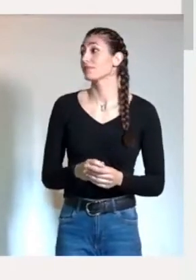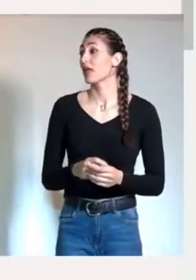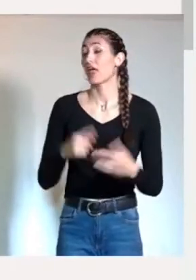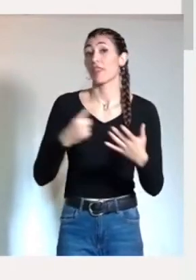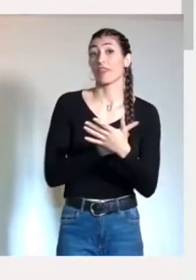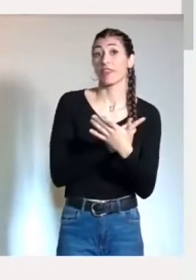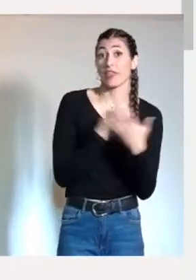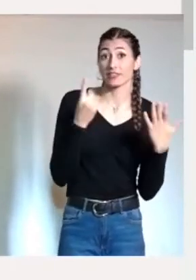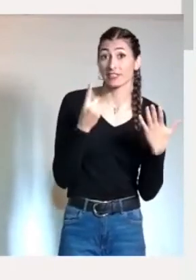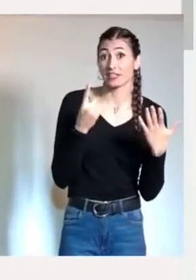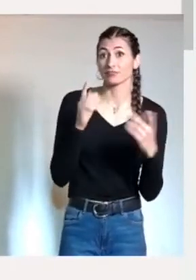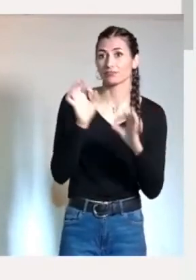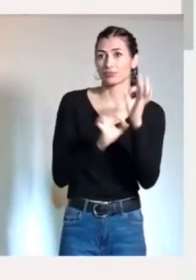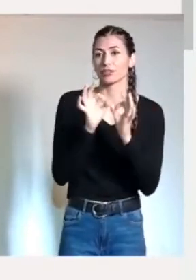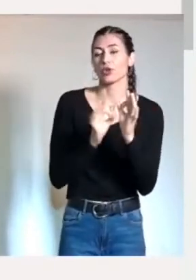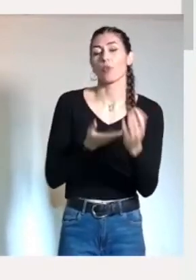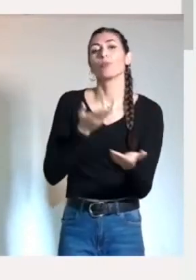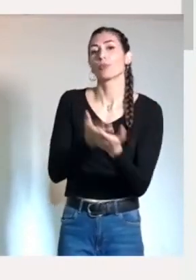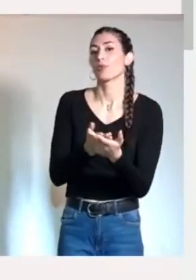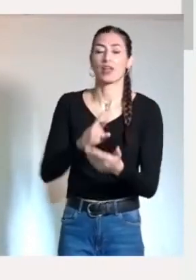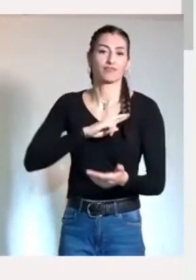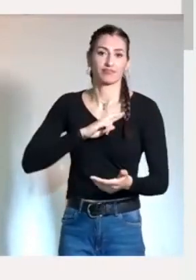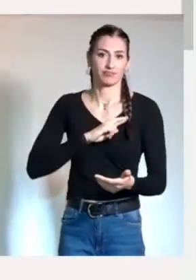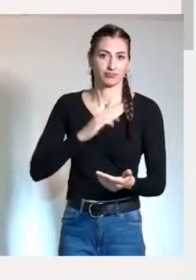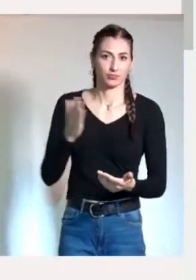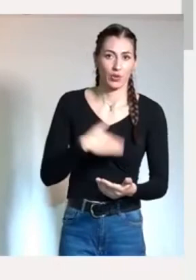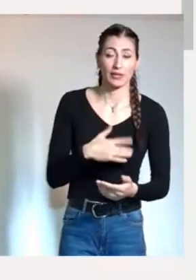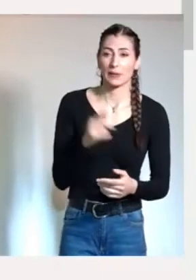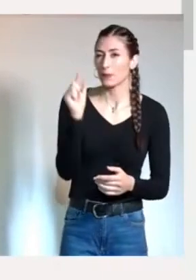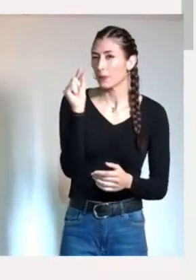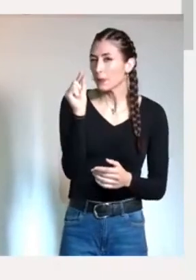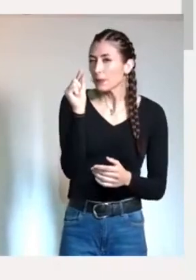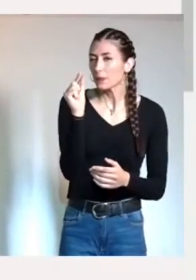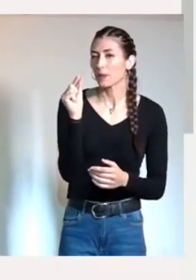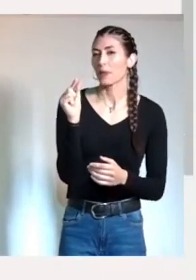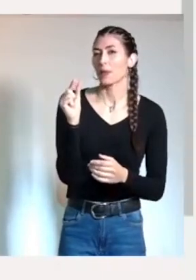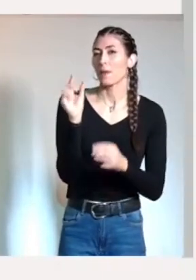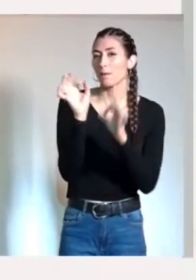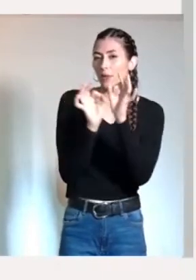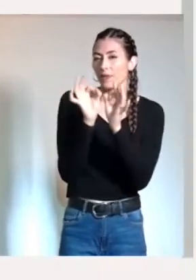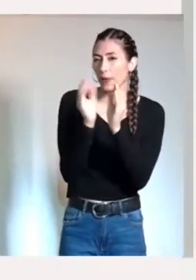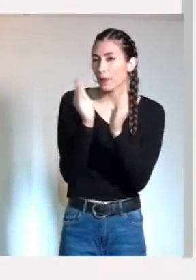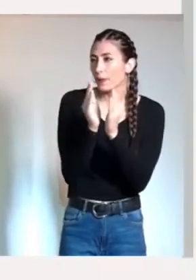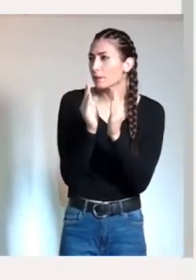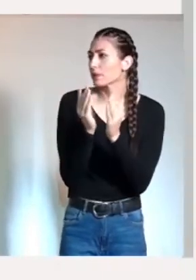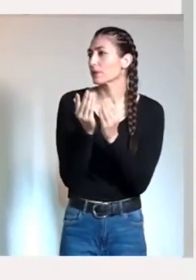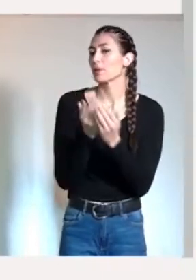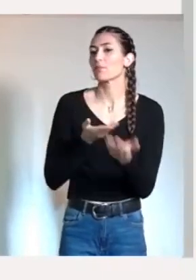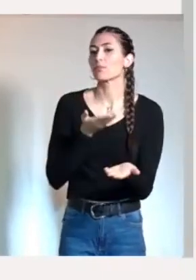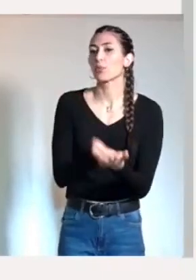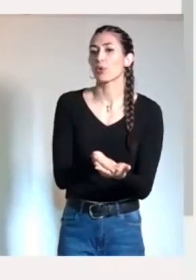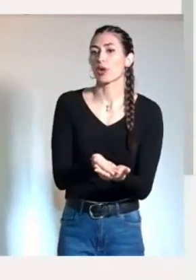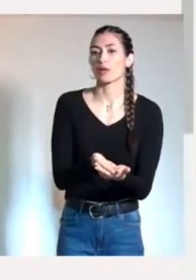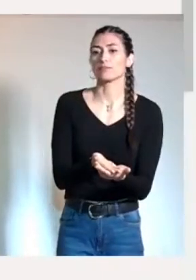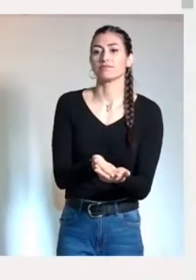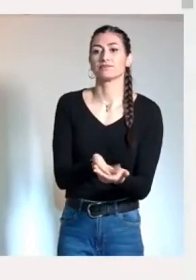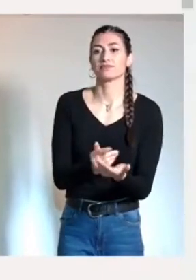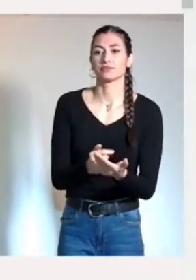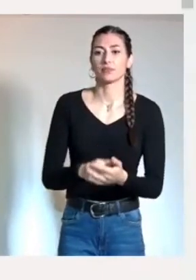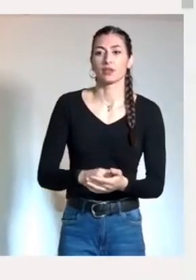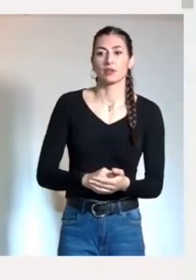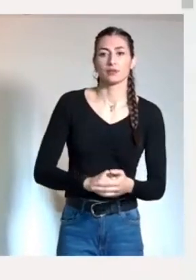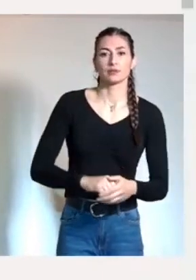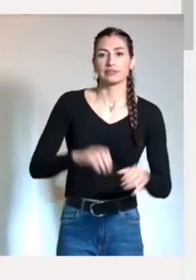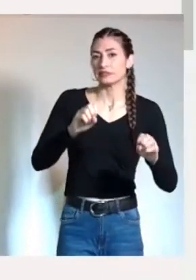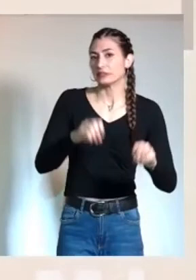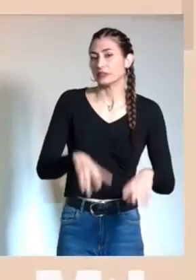a confesionalidad y un porcentaje pequeño propone me abstengo. Pero esto evolucionará en el futuro, ¿vale?